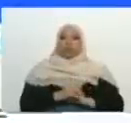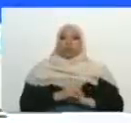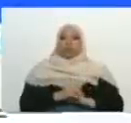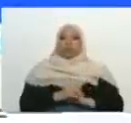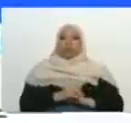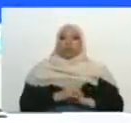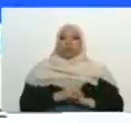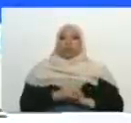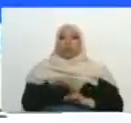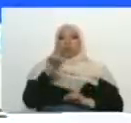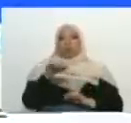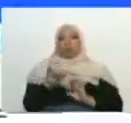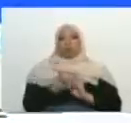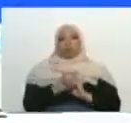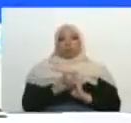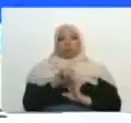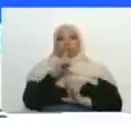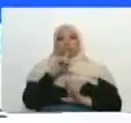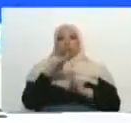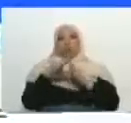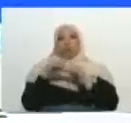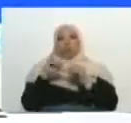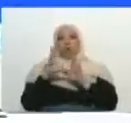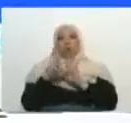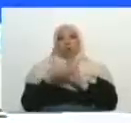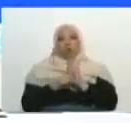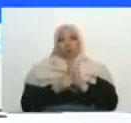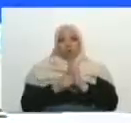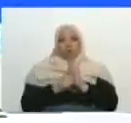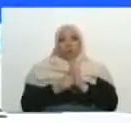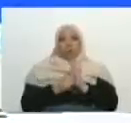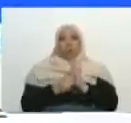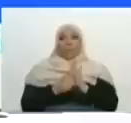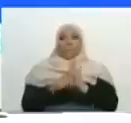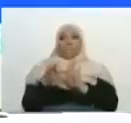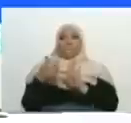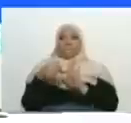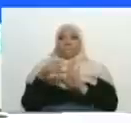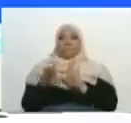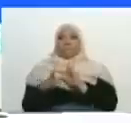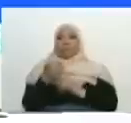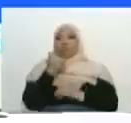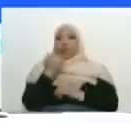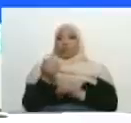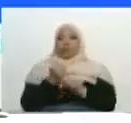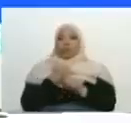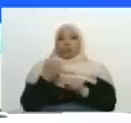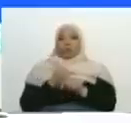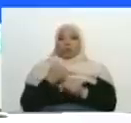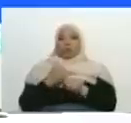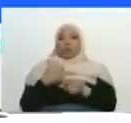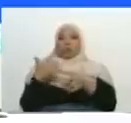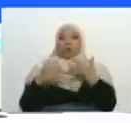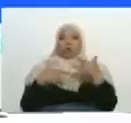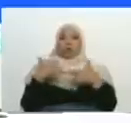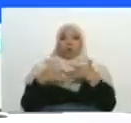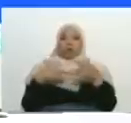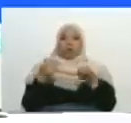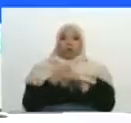toda autoridad usurpada es ineficaz y sus actos